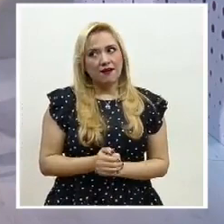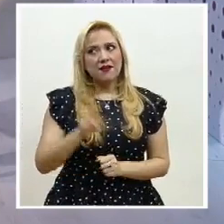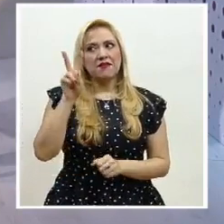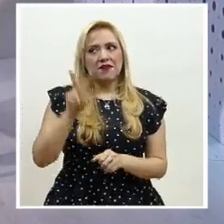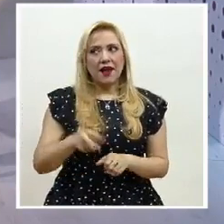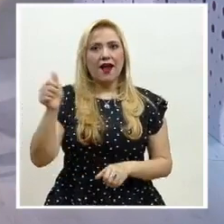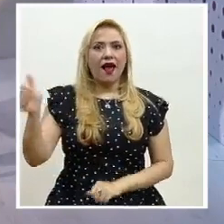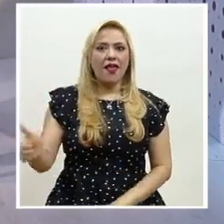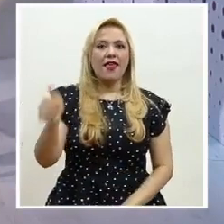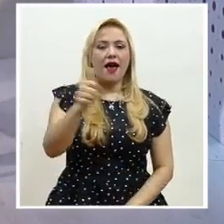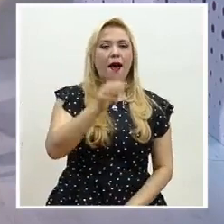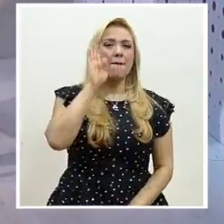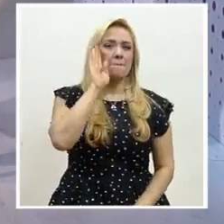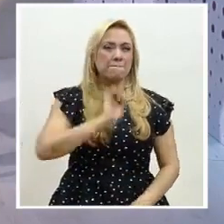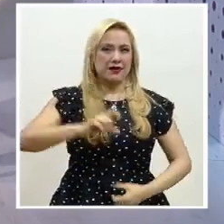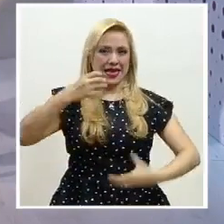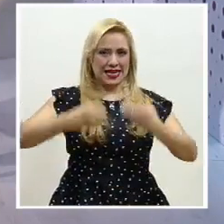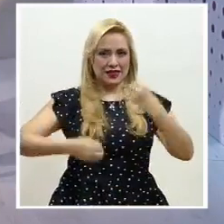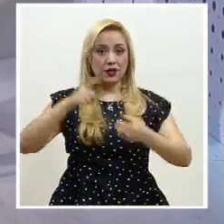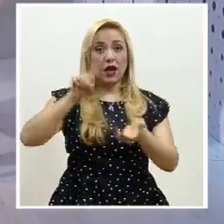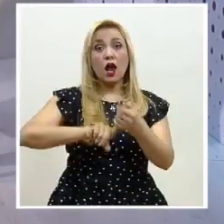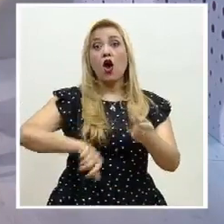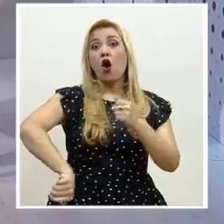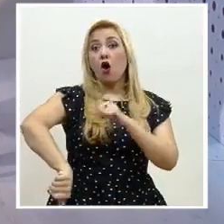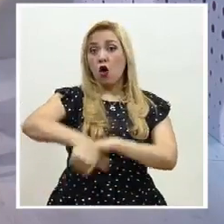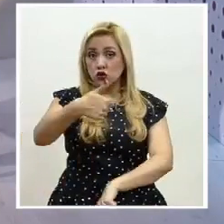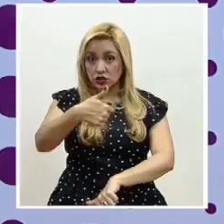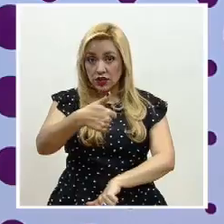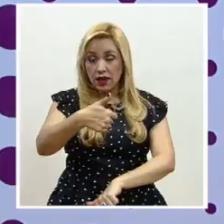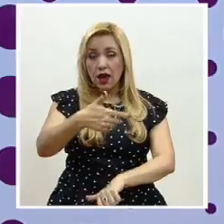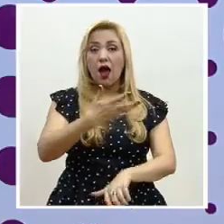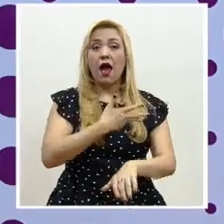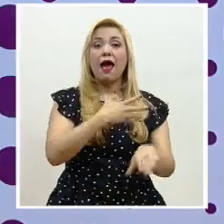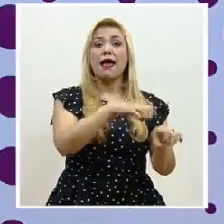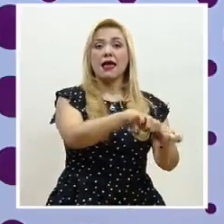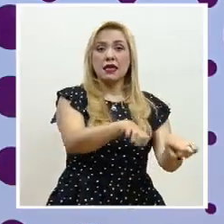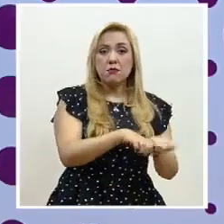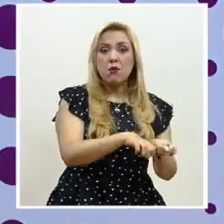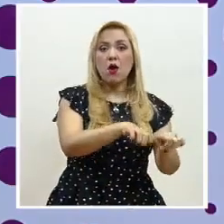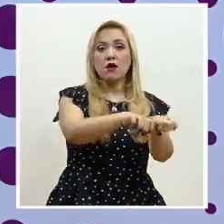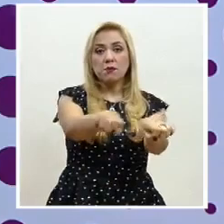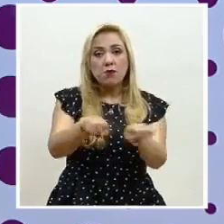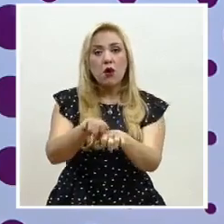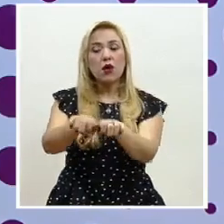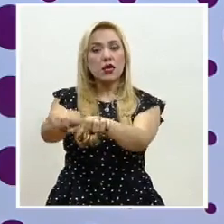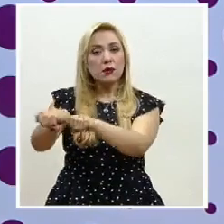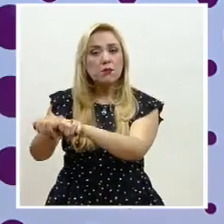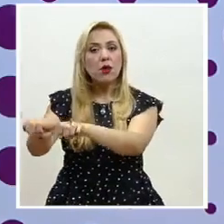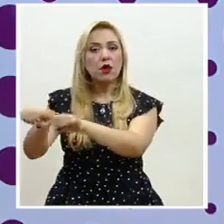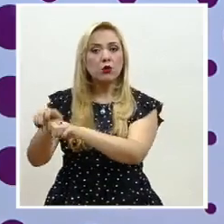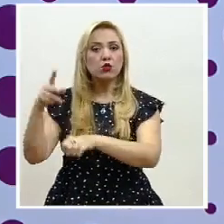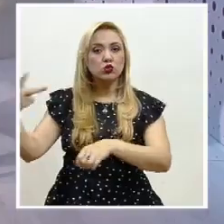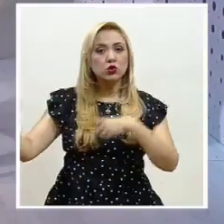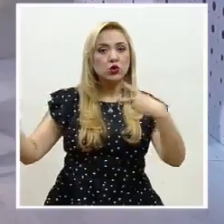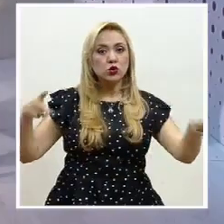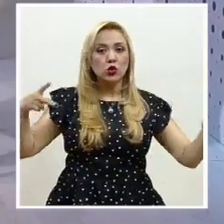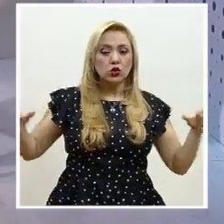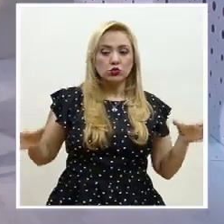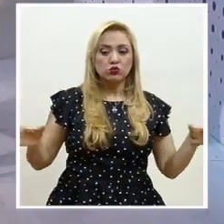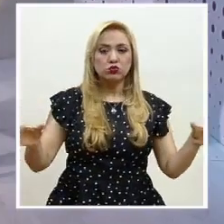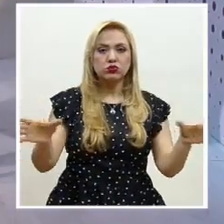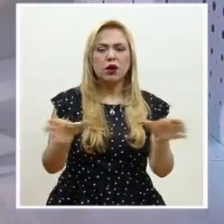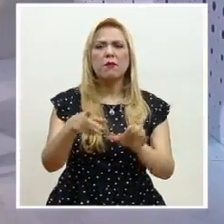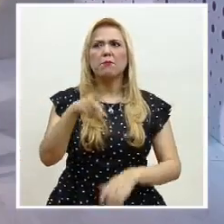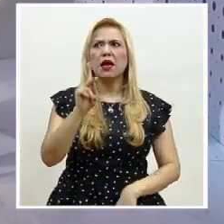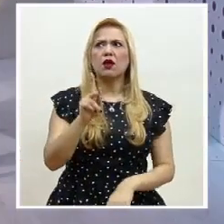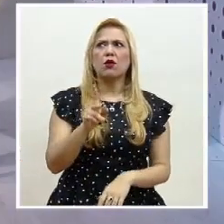equipo. Pero digamos, en términos generales, Gaby, este trabajo que ya nos mencionaba Fernando, realizan los secretarios y secretarias, ¿qué habilidades exigen,